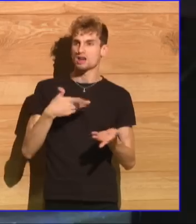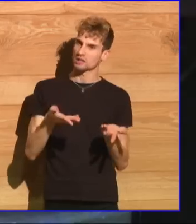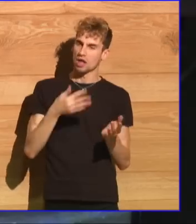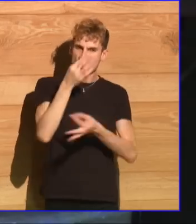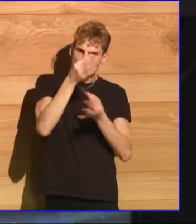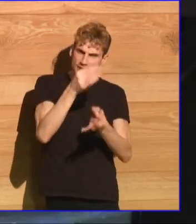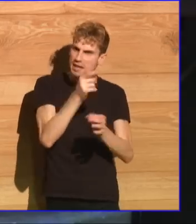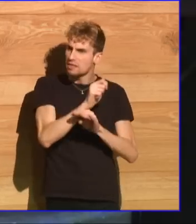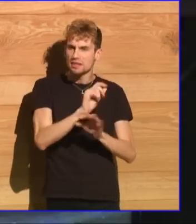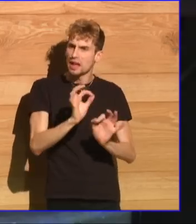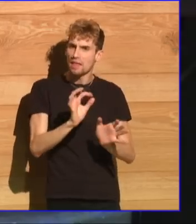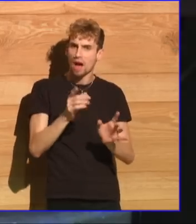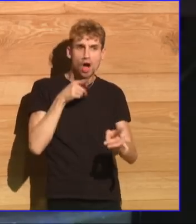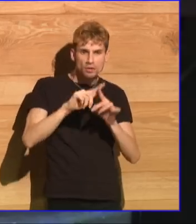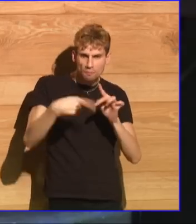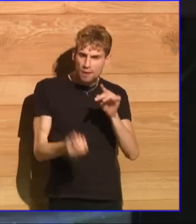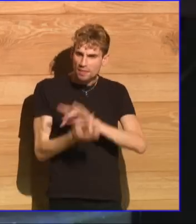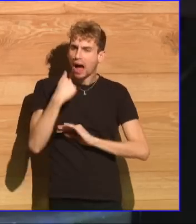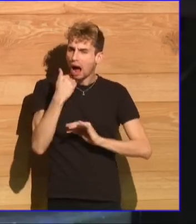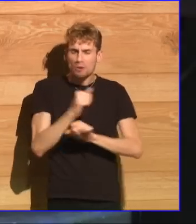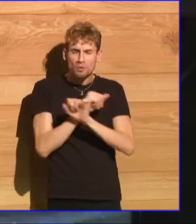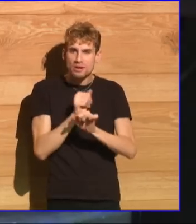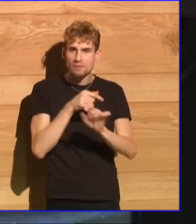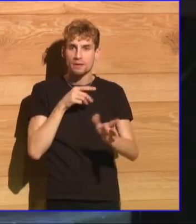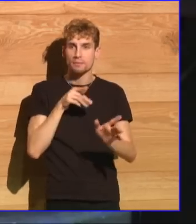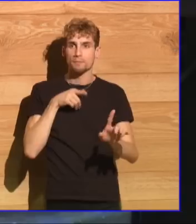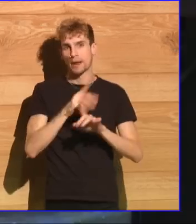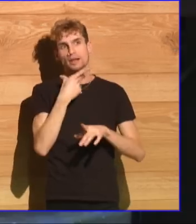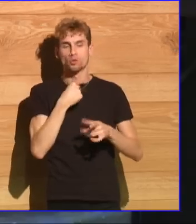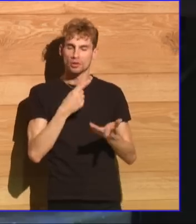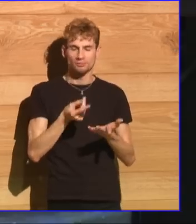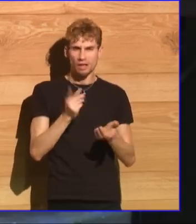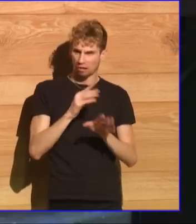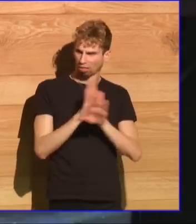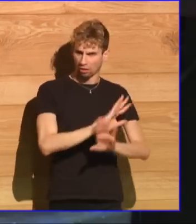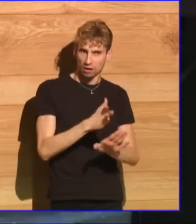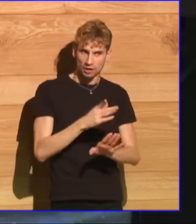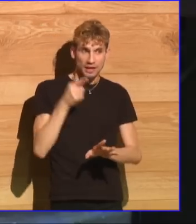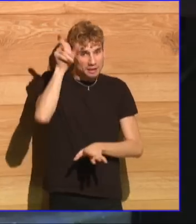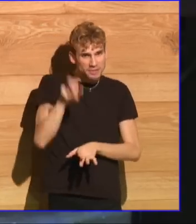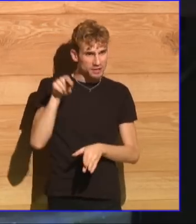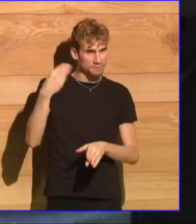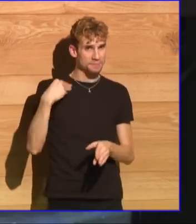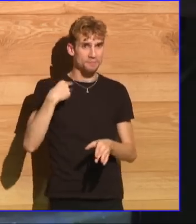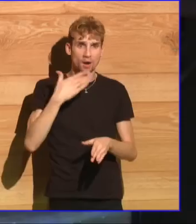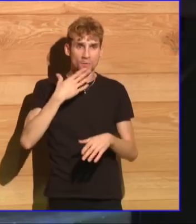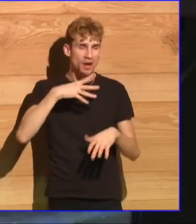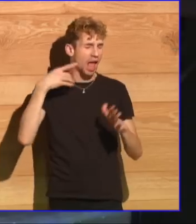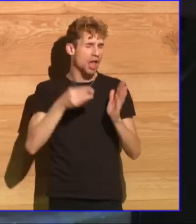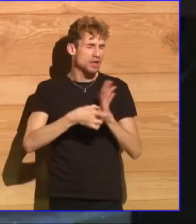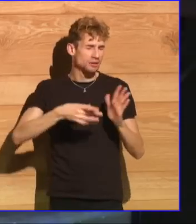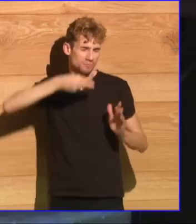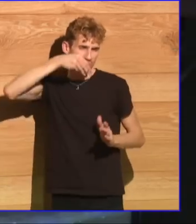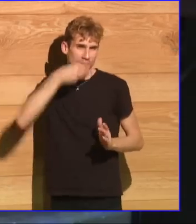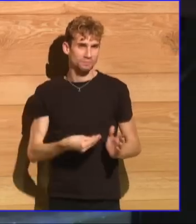para generar una cosa absolutamente imposible y gustarte. No, es que es tan virtuoso Al servicio de eso. que su forma